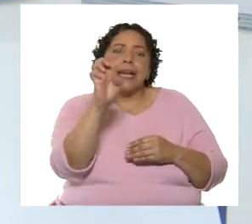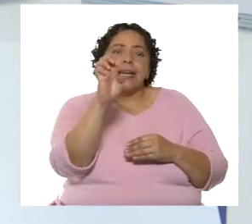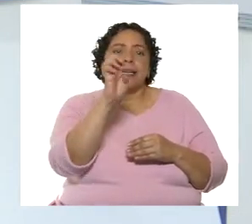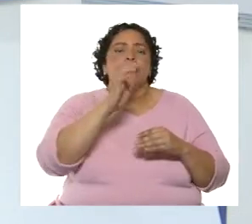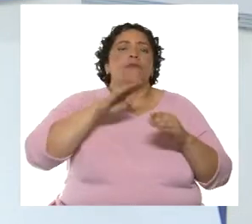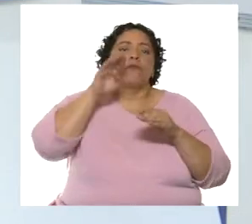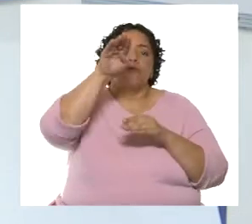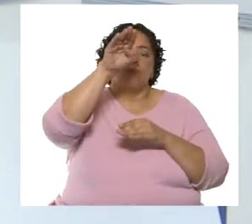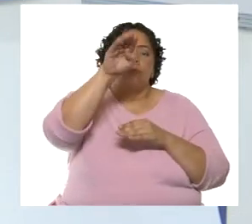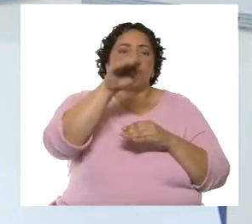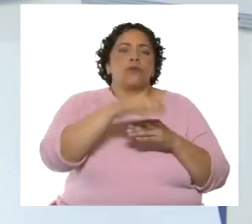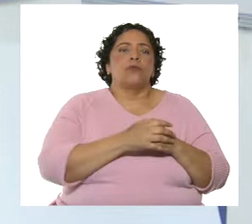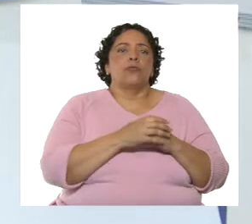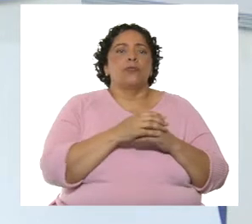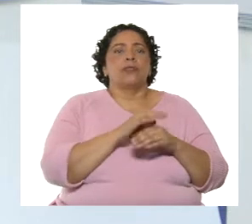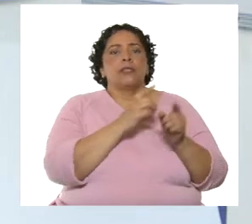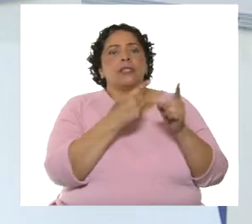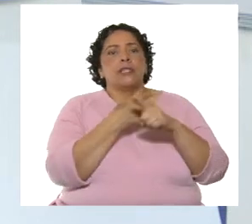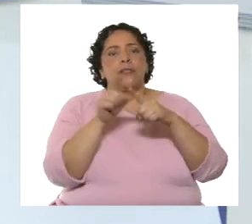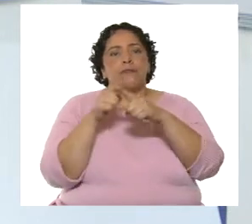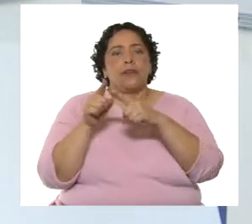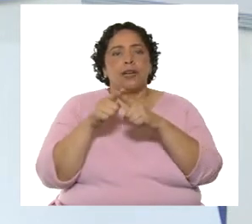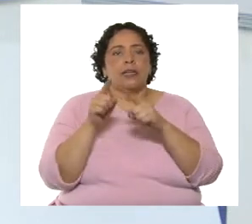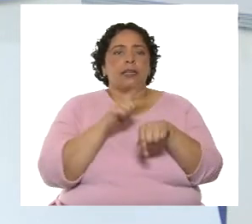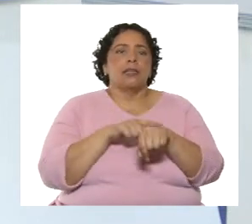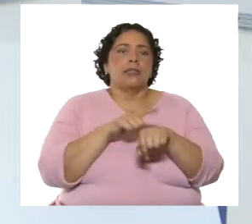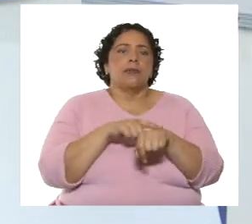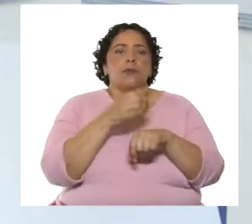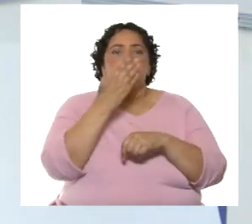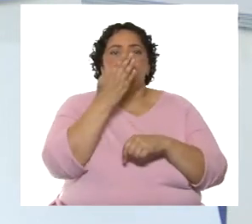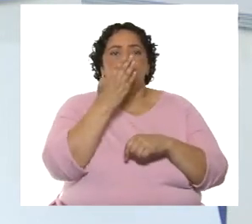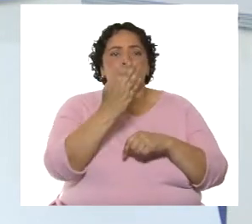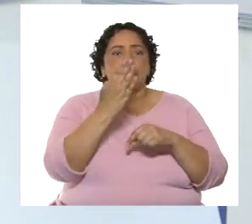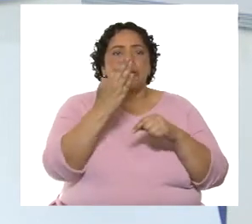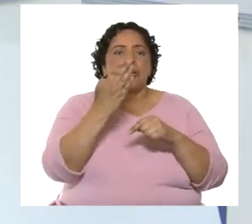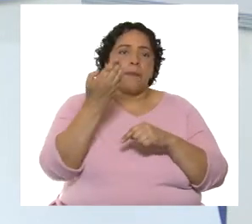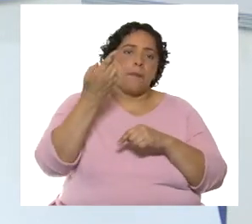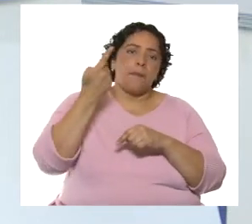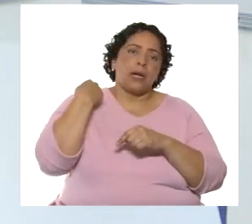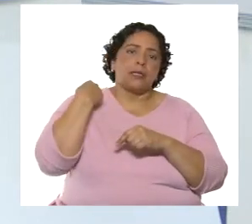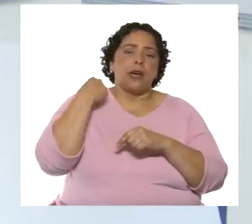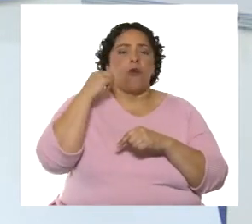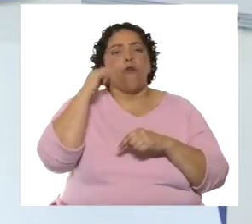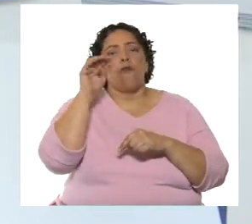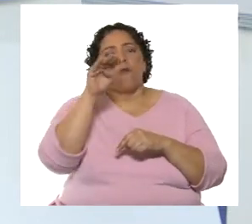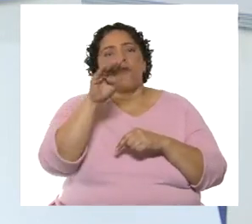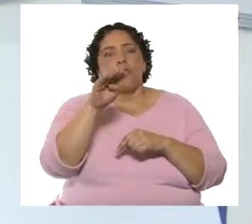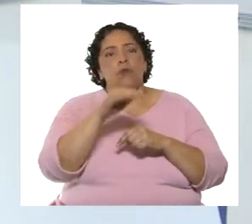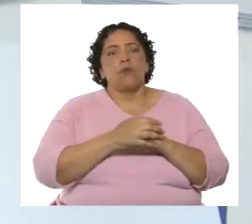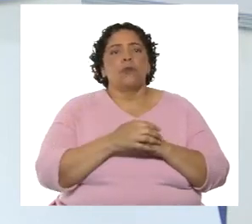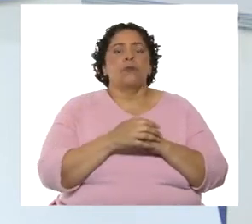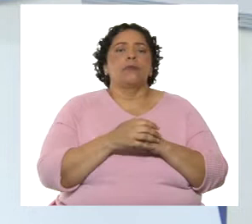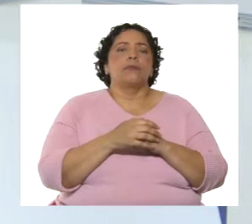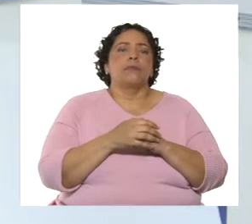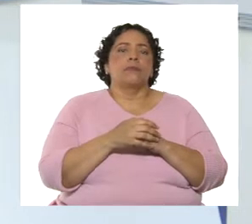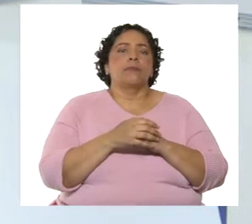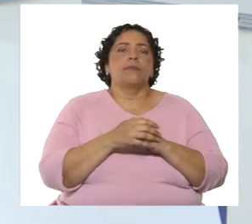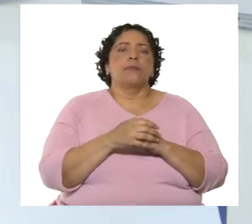diferentes tiempos para conjugarlo en presente, pasado o futuro. Así es. Y